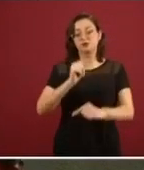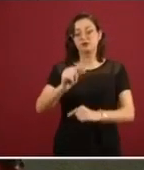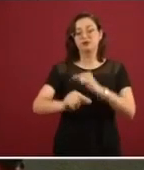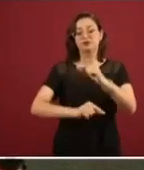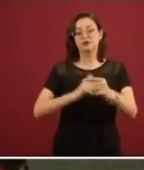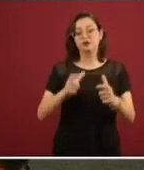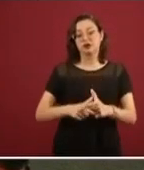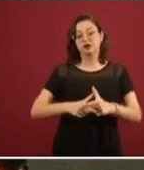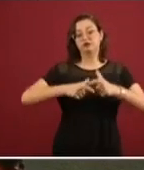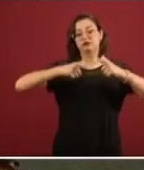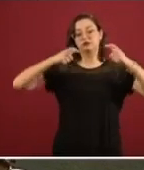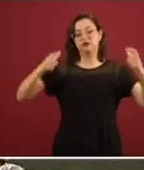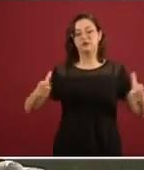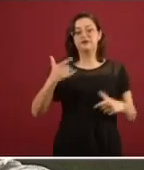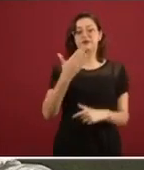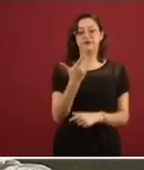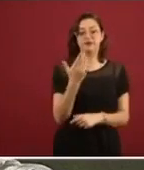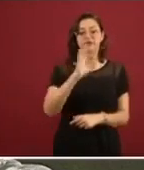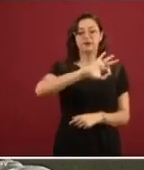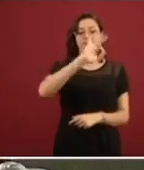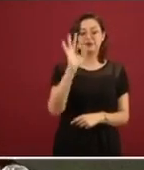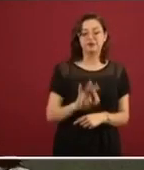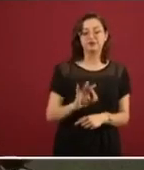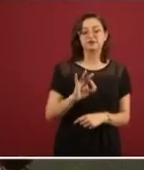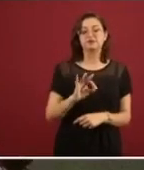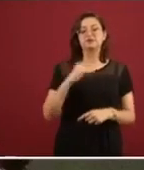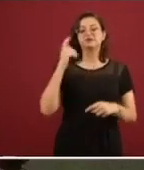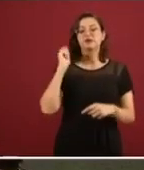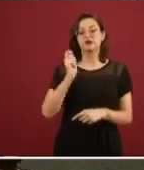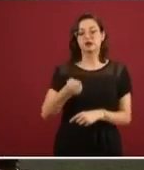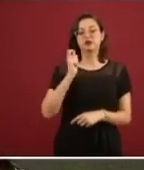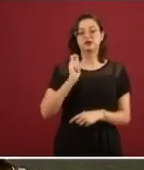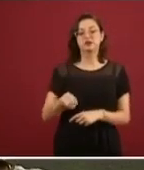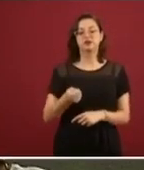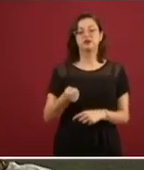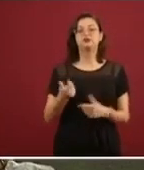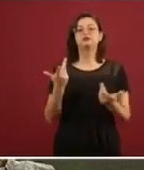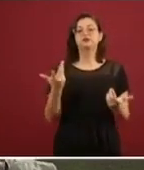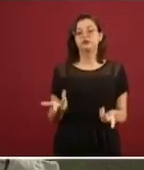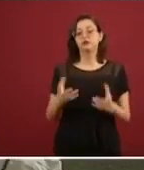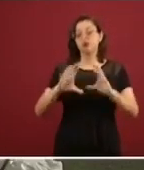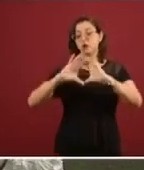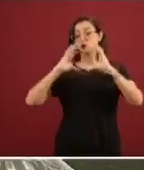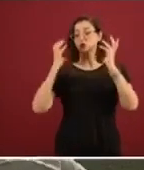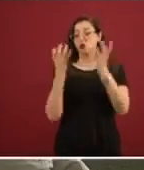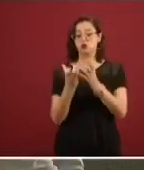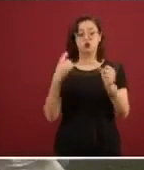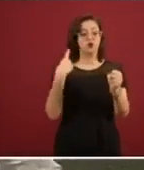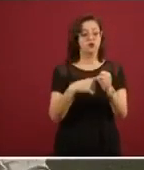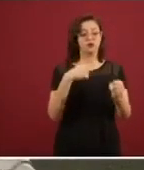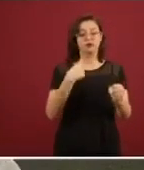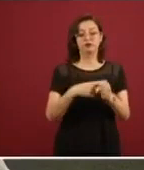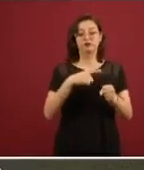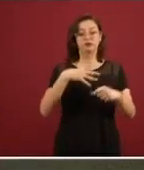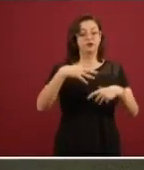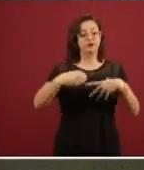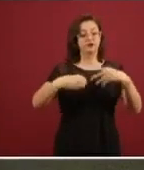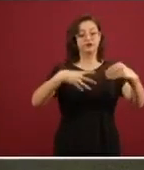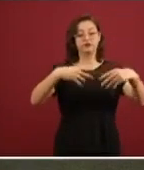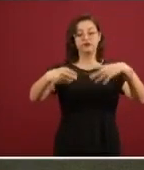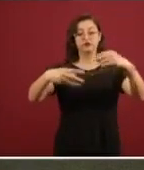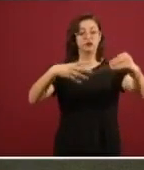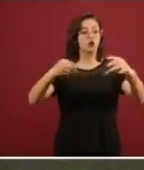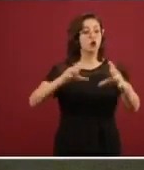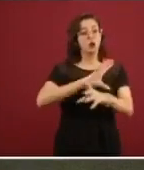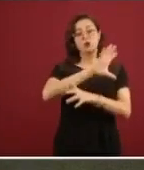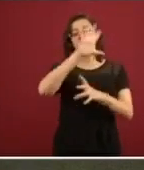que en un momento podrá significar ya que la mitad de todos los casos que en su momento se confirmaron durante la